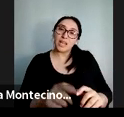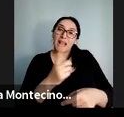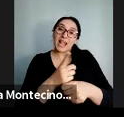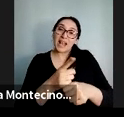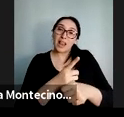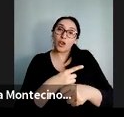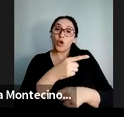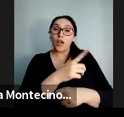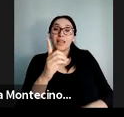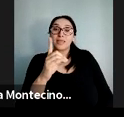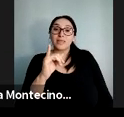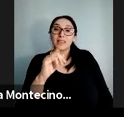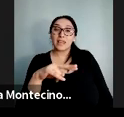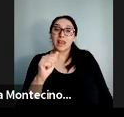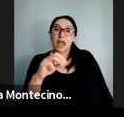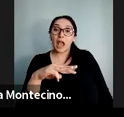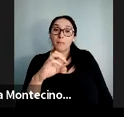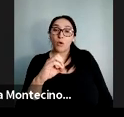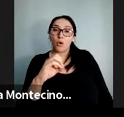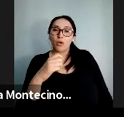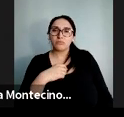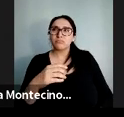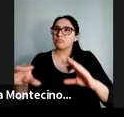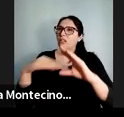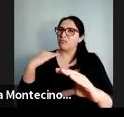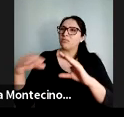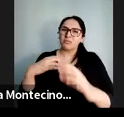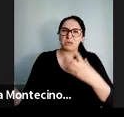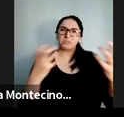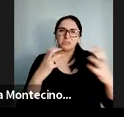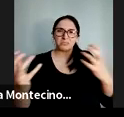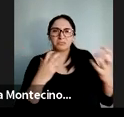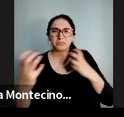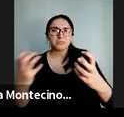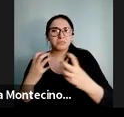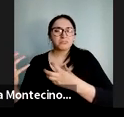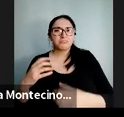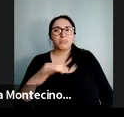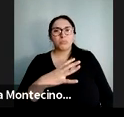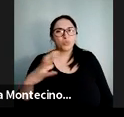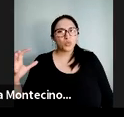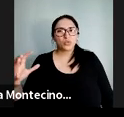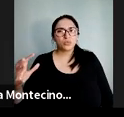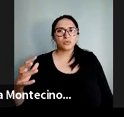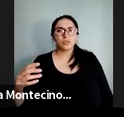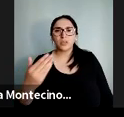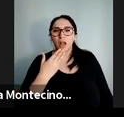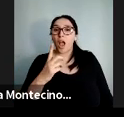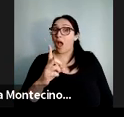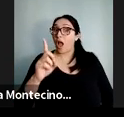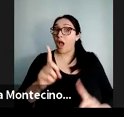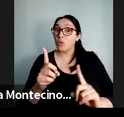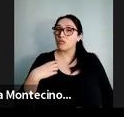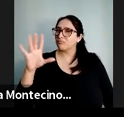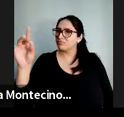en el Dínamo, y constantemente me llegaba mucha mala onda de anónimos y de hecho llegué a tener identificados algunos perfiles falsos